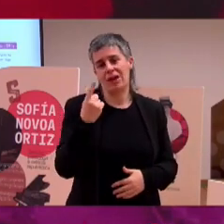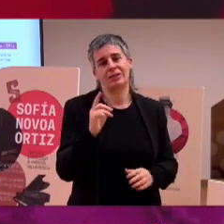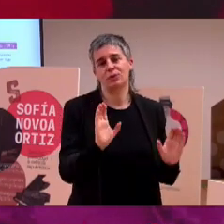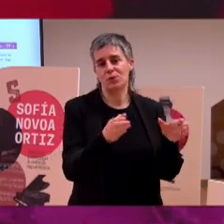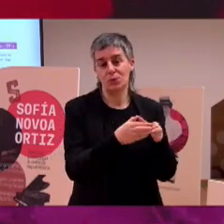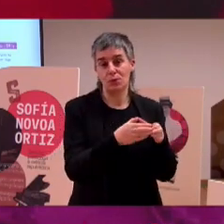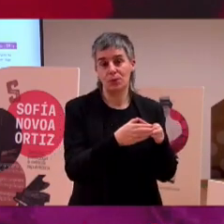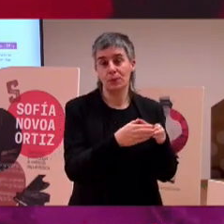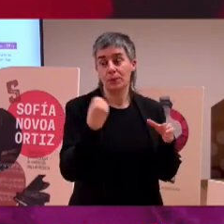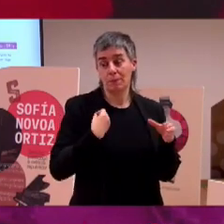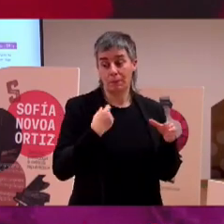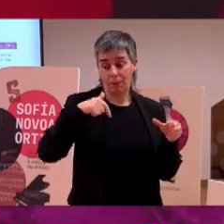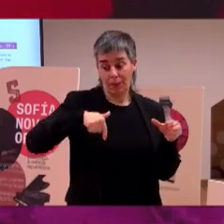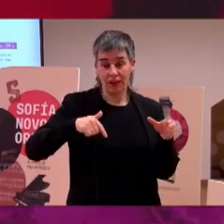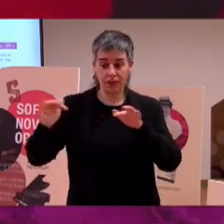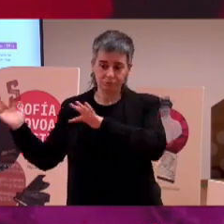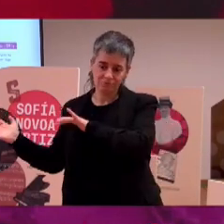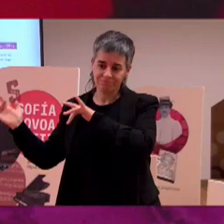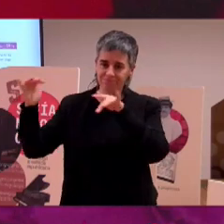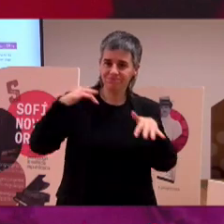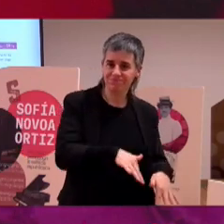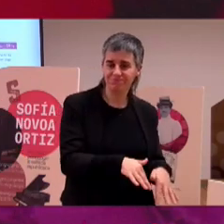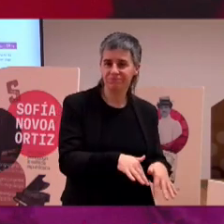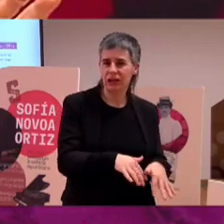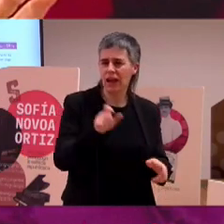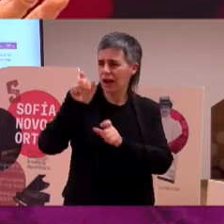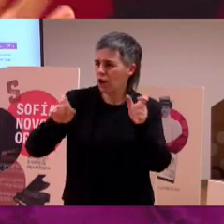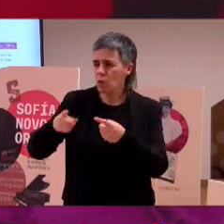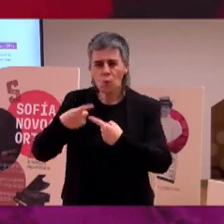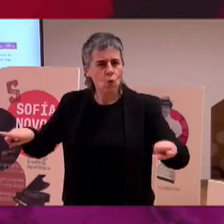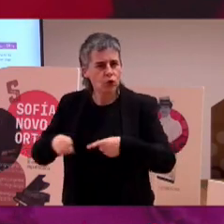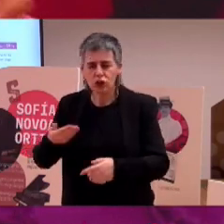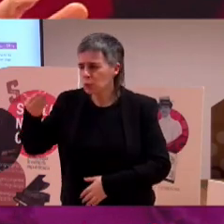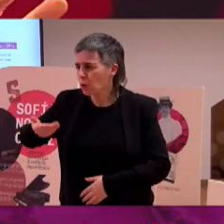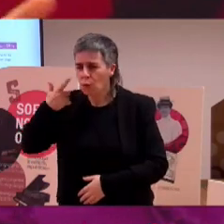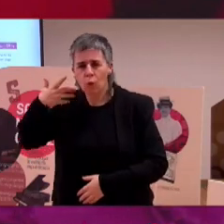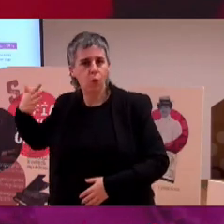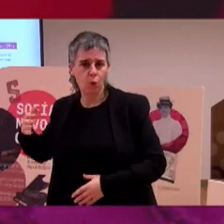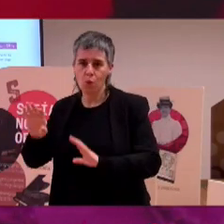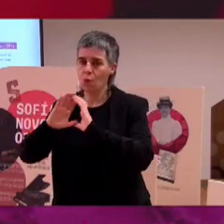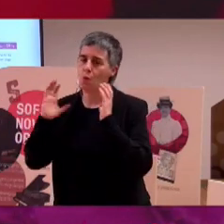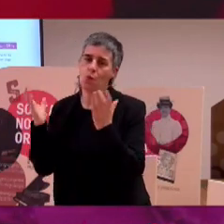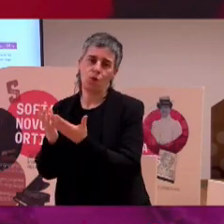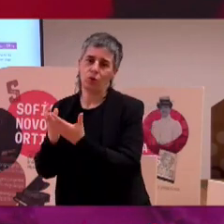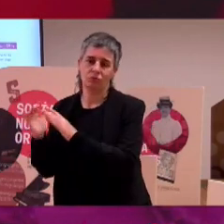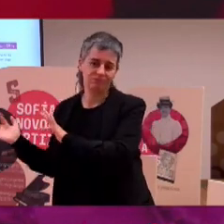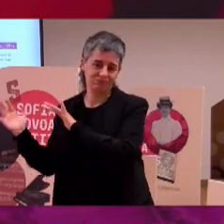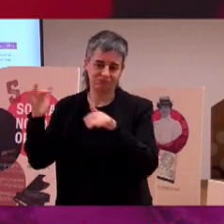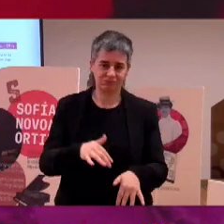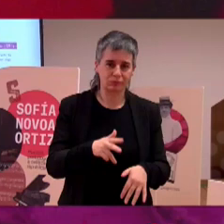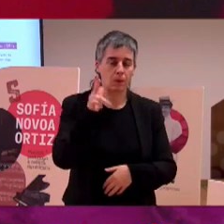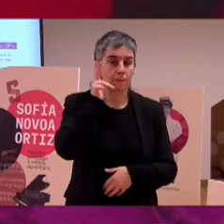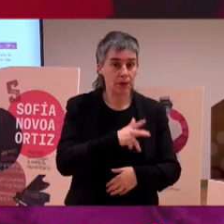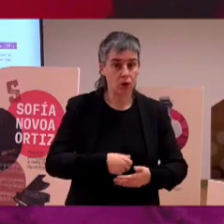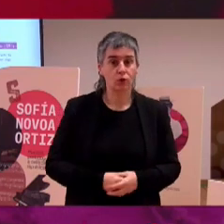aquí todos os intérpretes máis importantes do mundo, nese momento. Él, ademais,